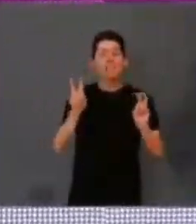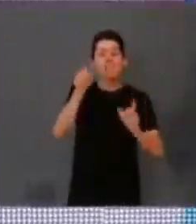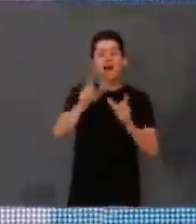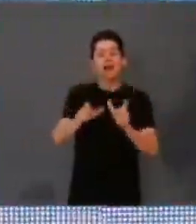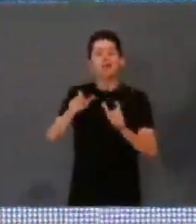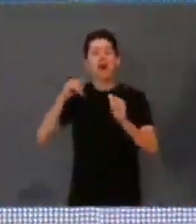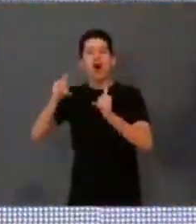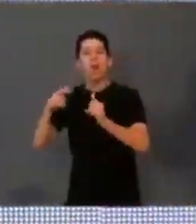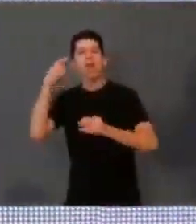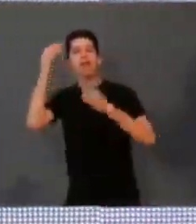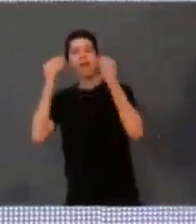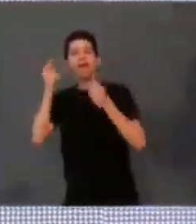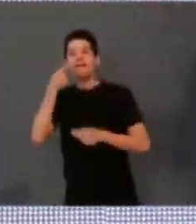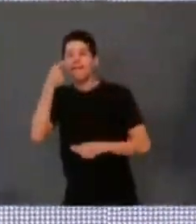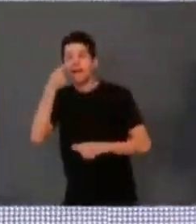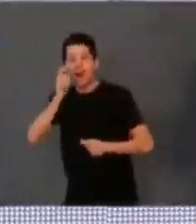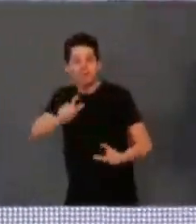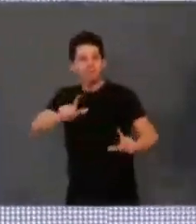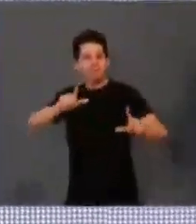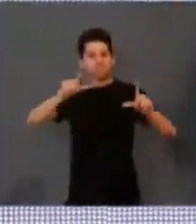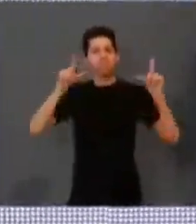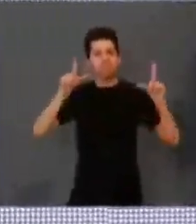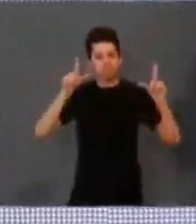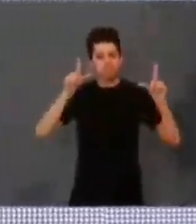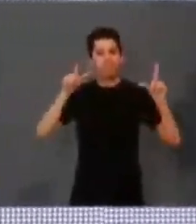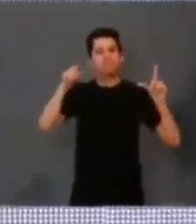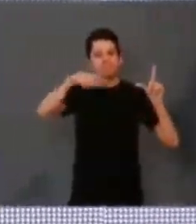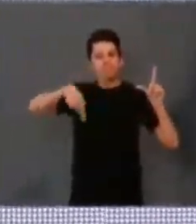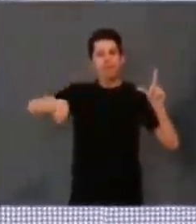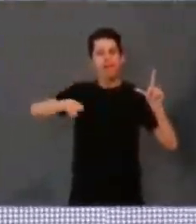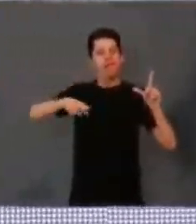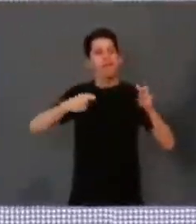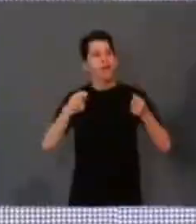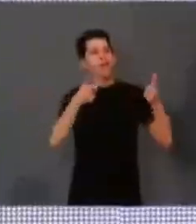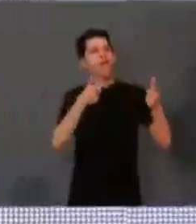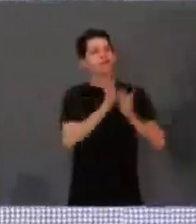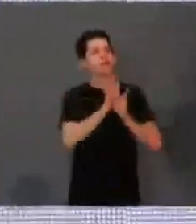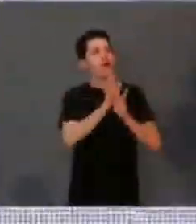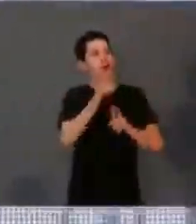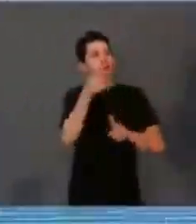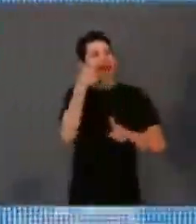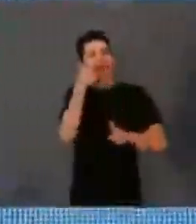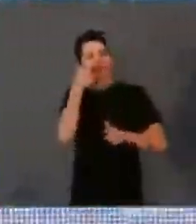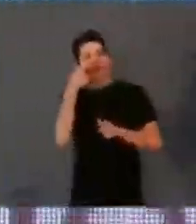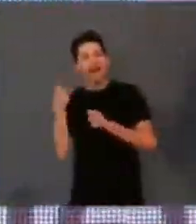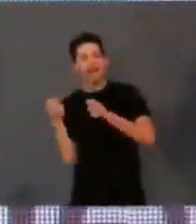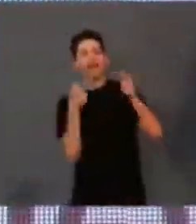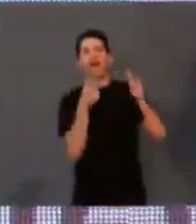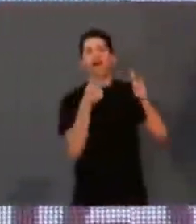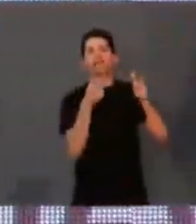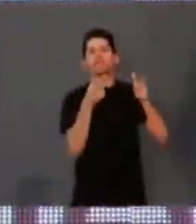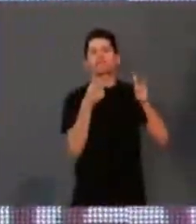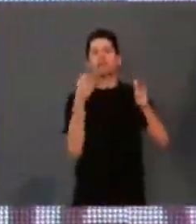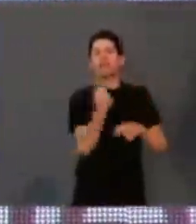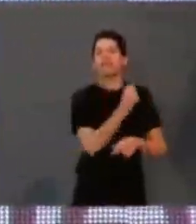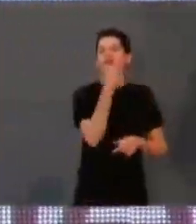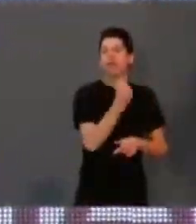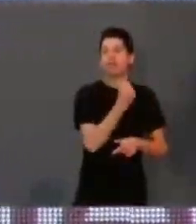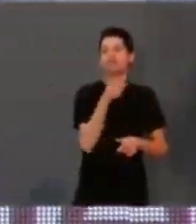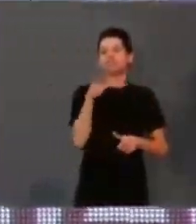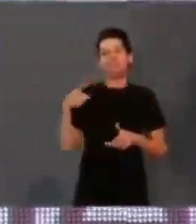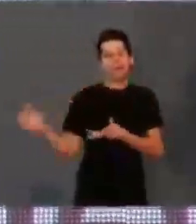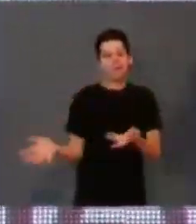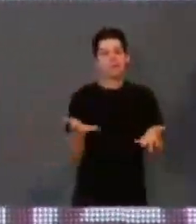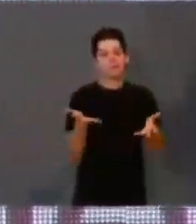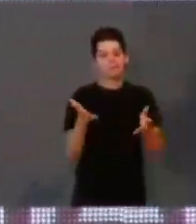la juventudes de todo el país con el fin de incidir en la agenda pública que se viene garantizando la participación activa